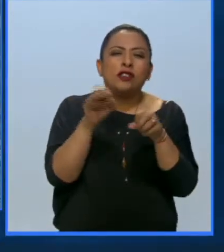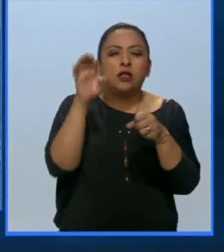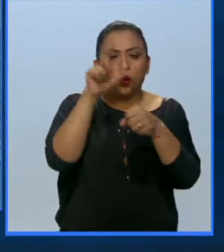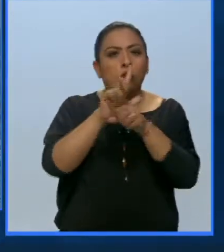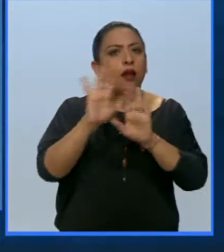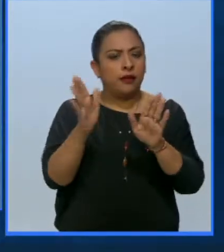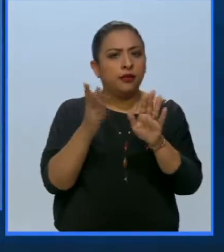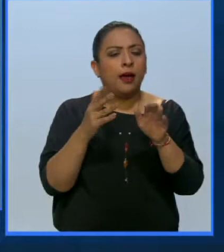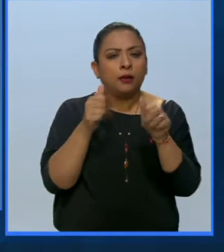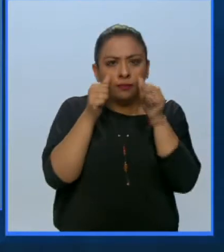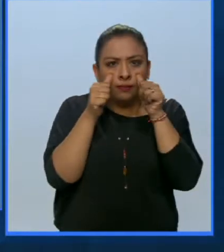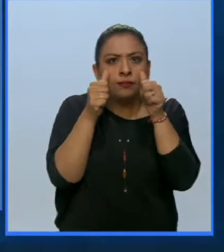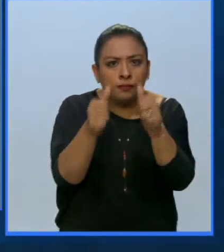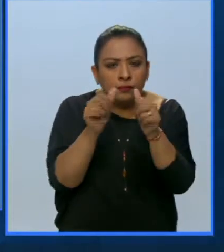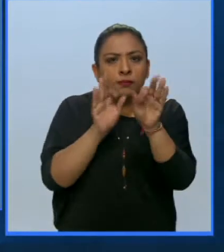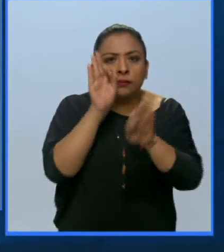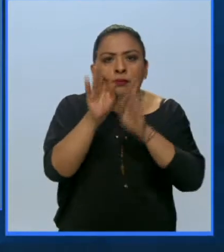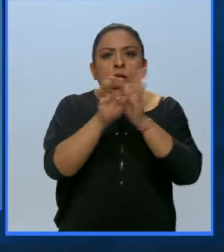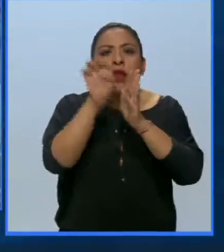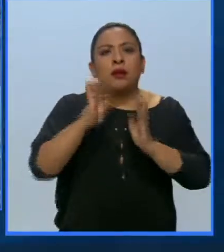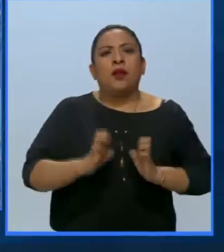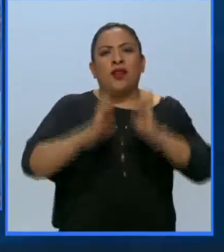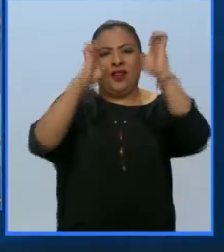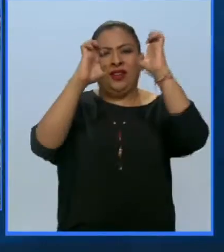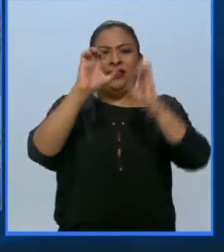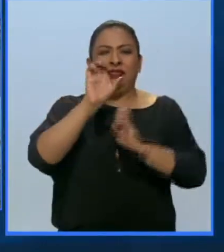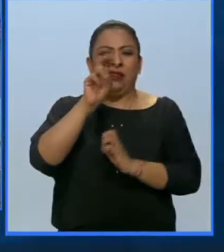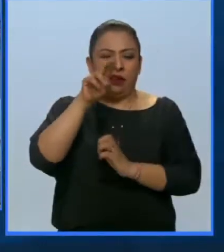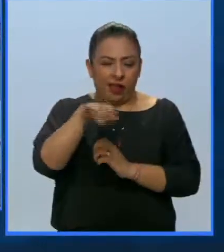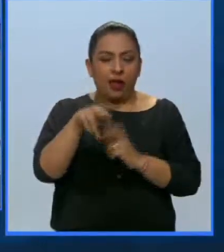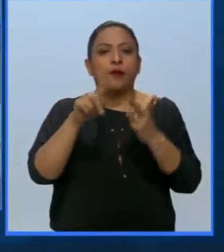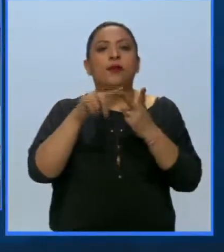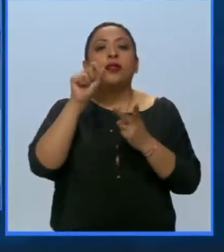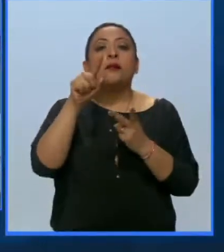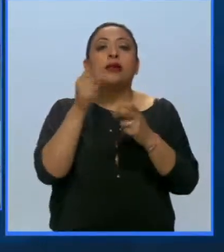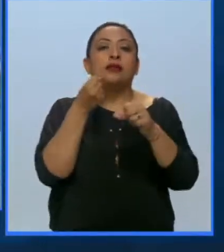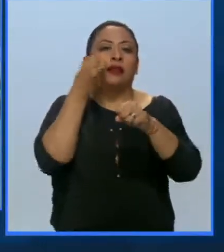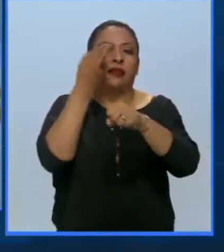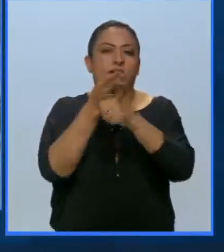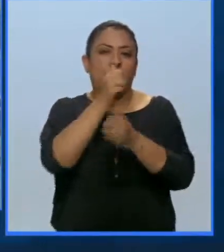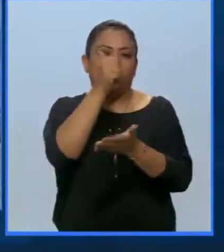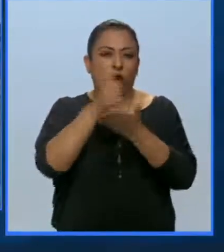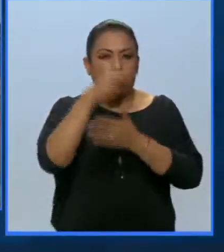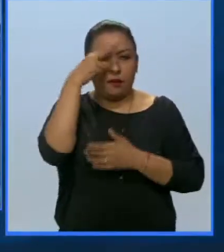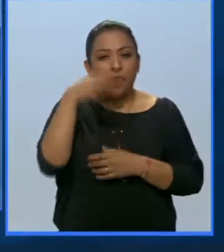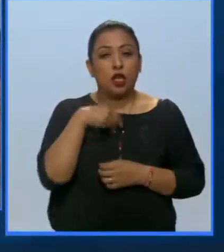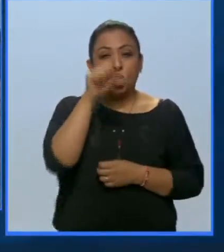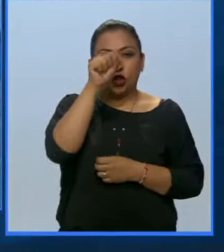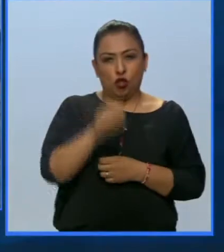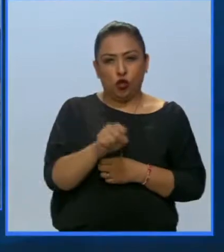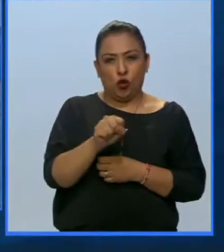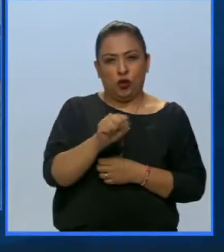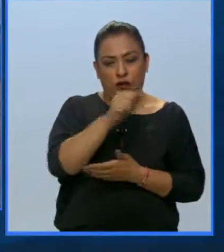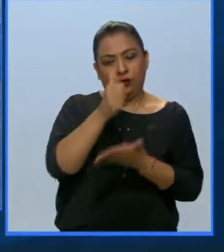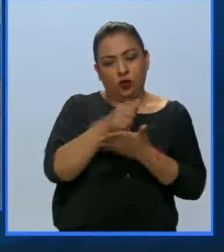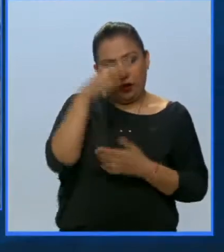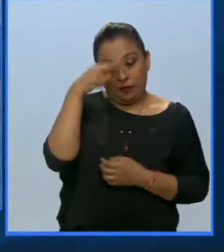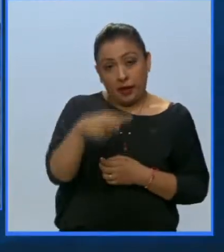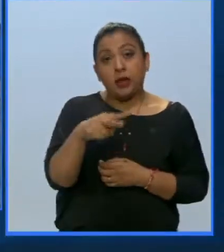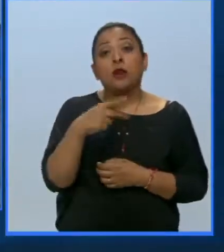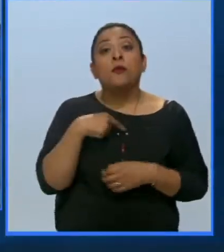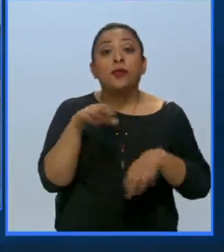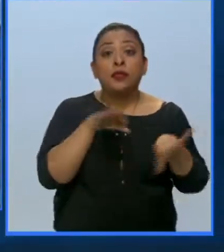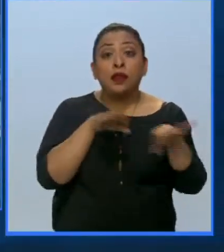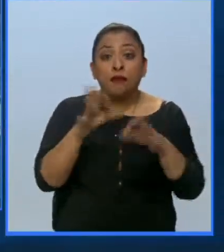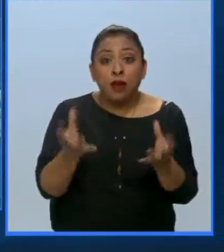siendo atendidas, como los Estudios Churubusco y la Secretaría de la Ciudad de México, localizada al sur de la capital del país. Para los